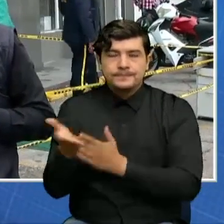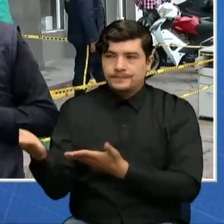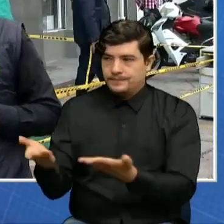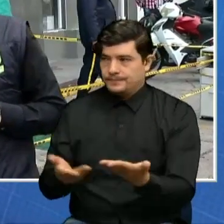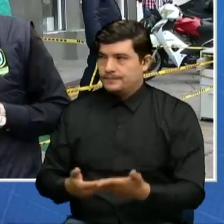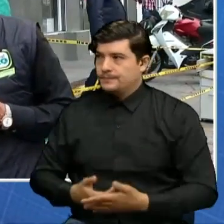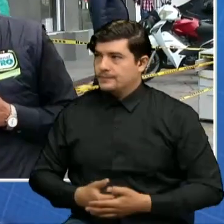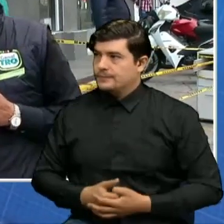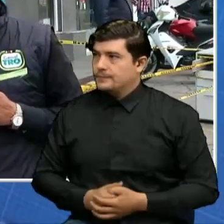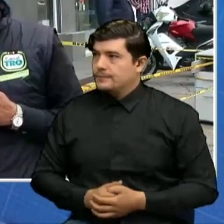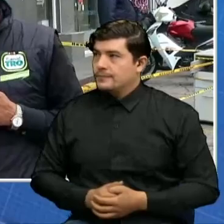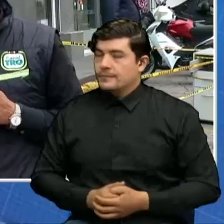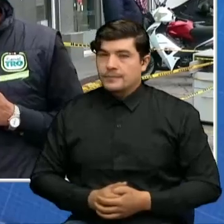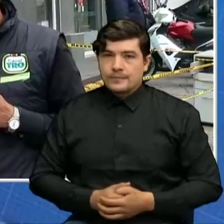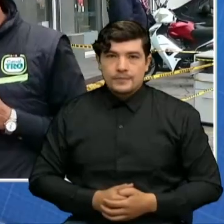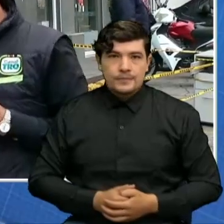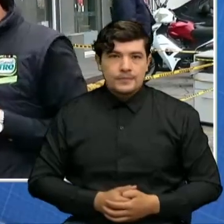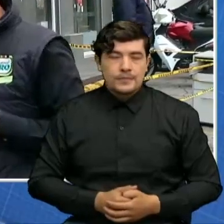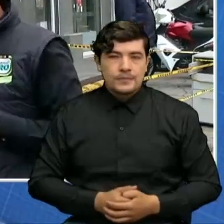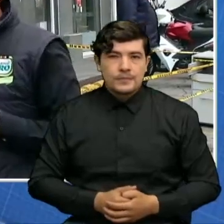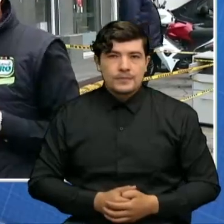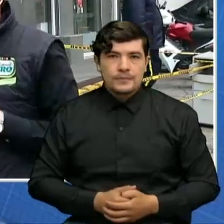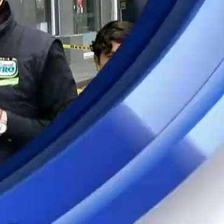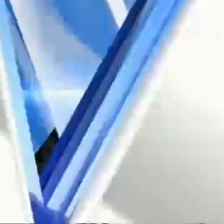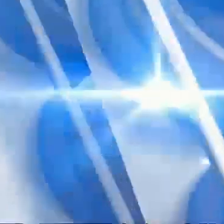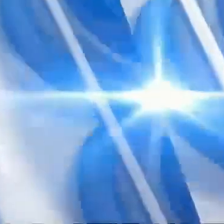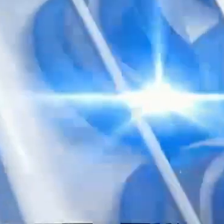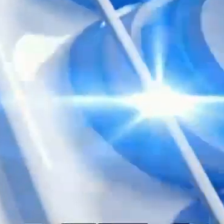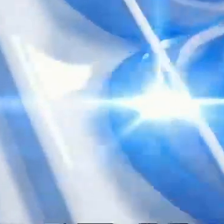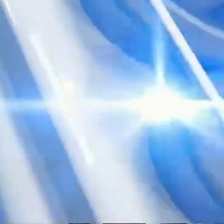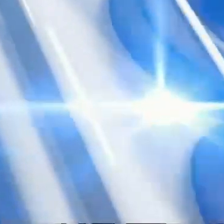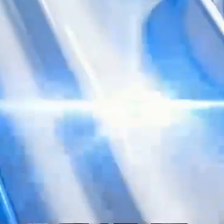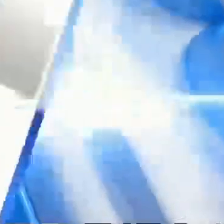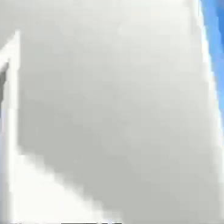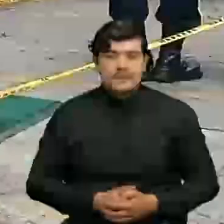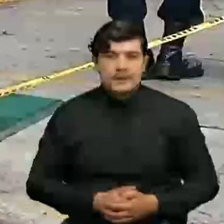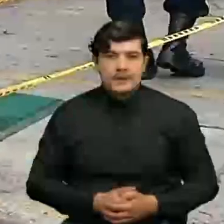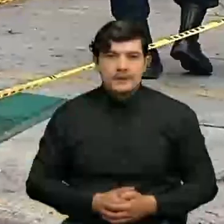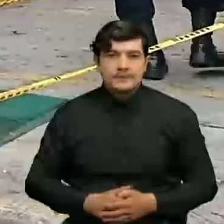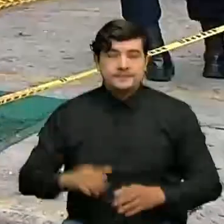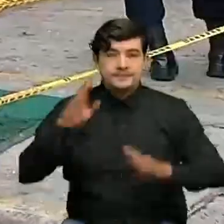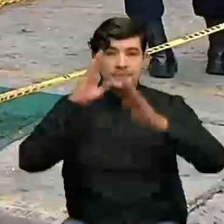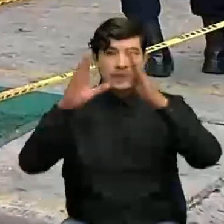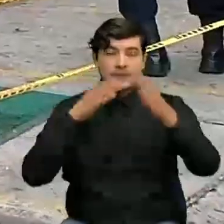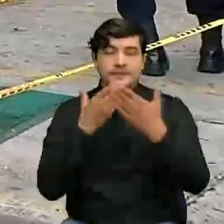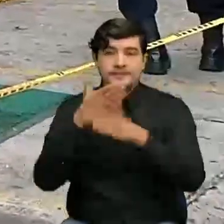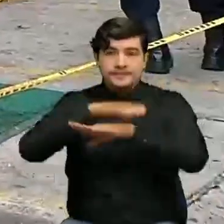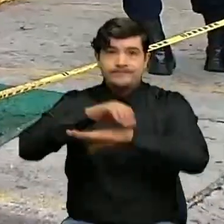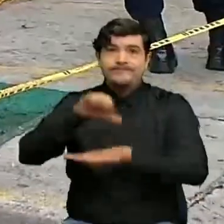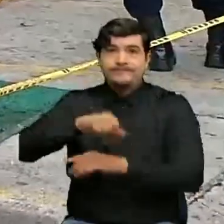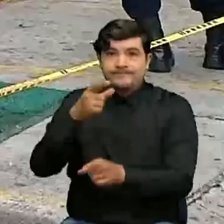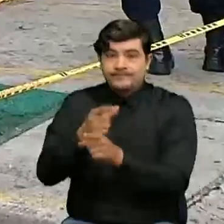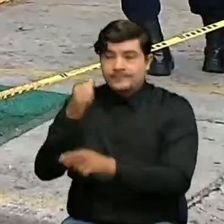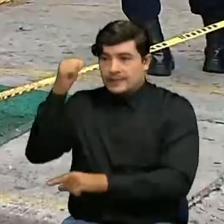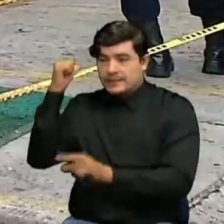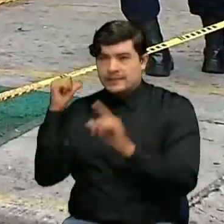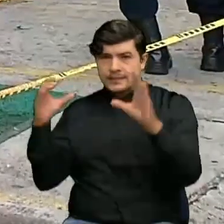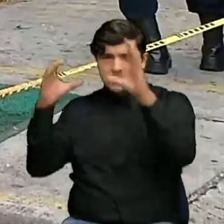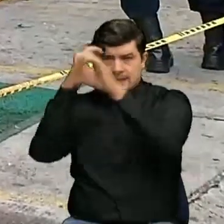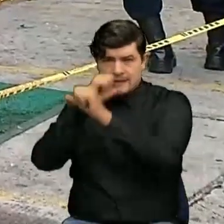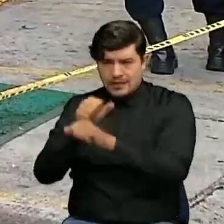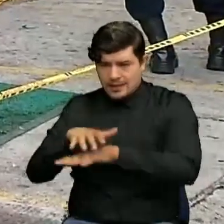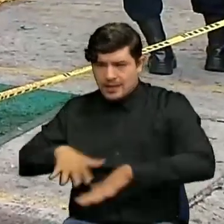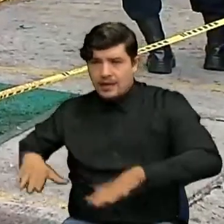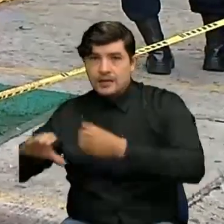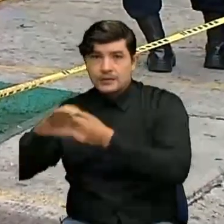Hola, ¿qué tal? Cordial saludo para todos. Pues este es el resultado de los disturbios registrados en horas de la noche aquí en